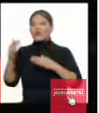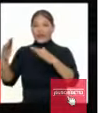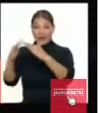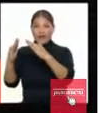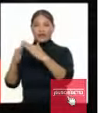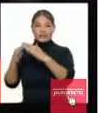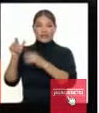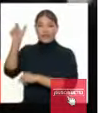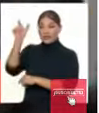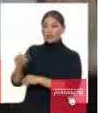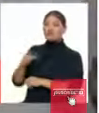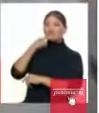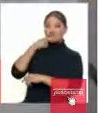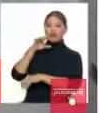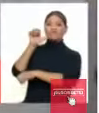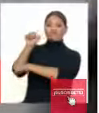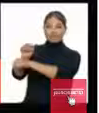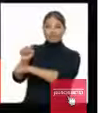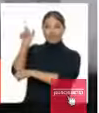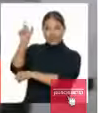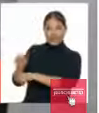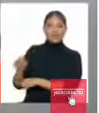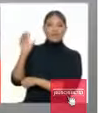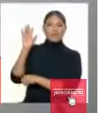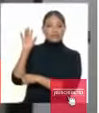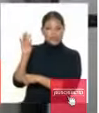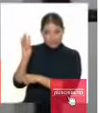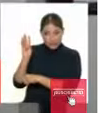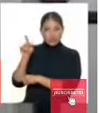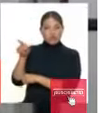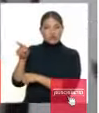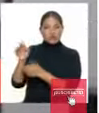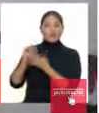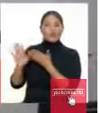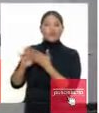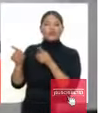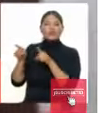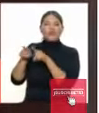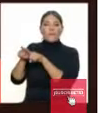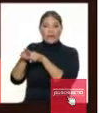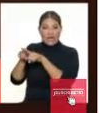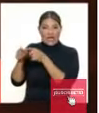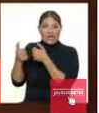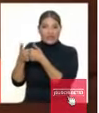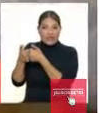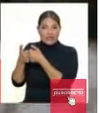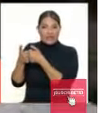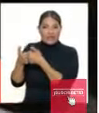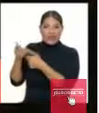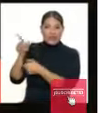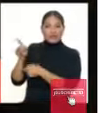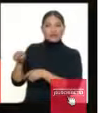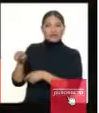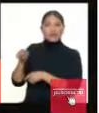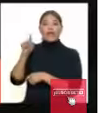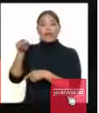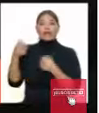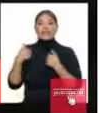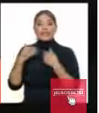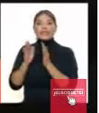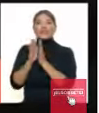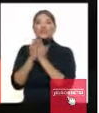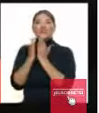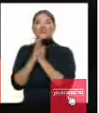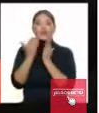vivienda y detuvo a una mujer, quien sería la pareja del ex efectivo policial, alias Yohairo. En el lugar se halló un cuaderno